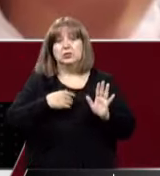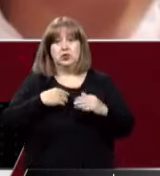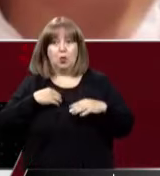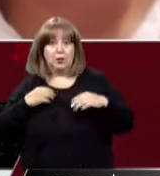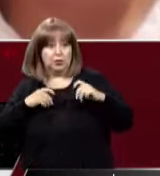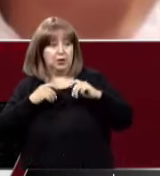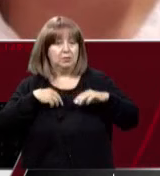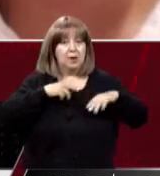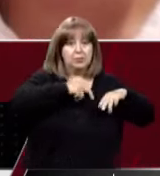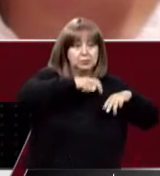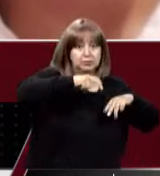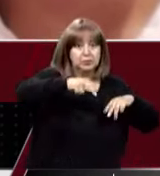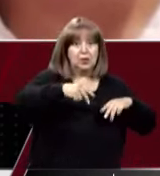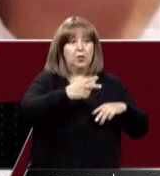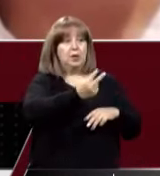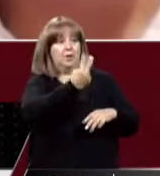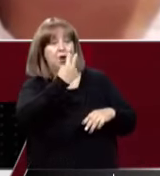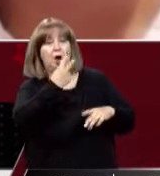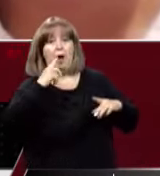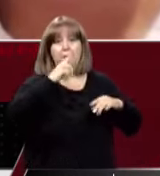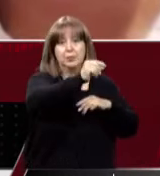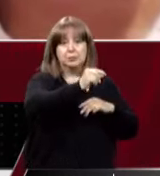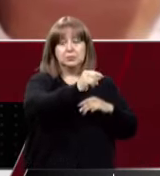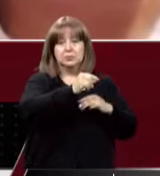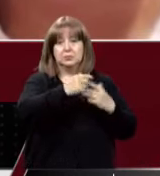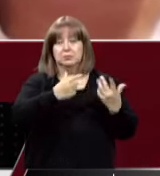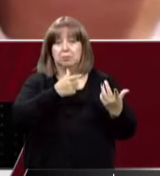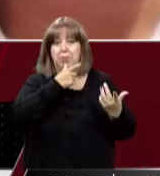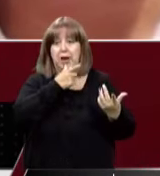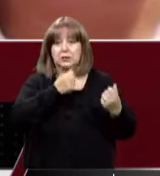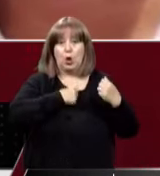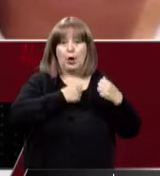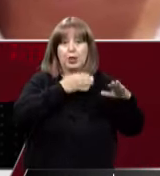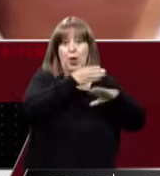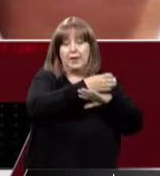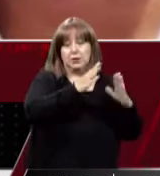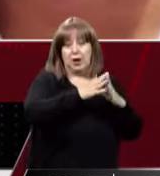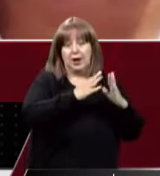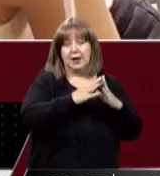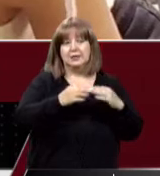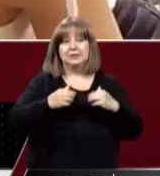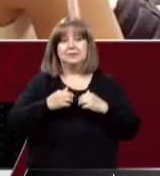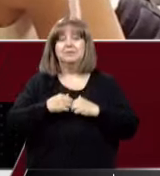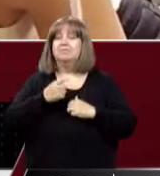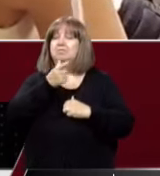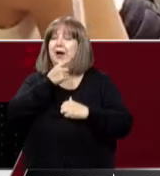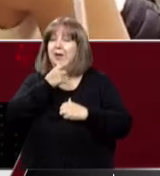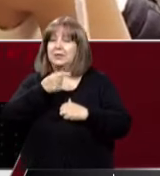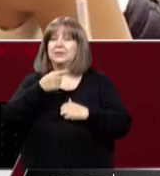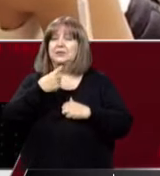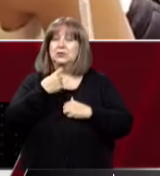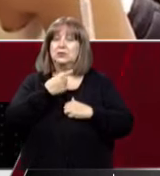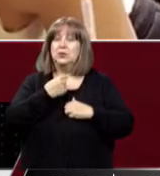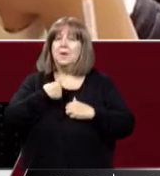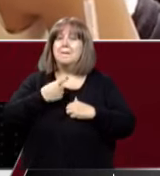motivo. Silvia, ¿crees que ella fue quien le dio este veneno a tu hijo? Sí, para mí sí, porque era un